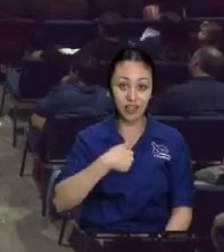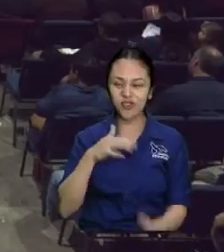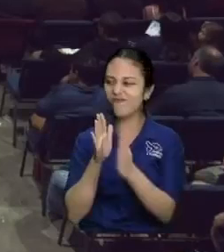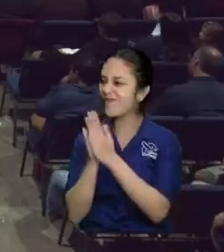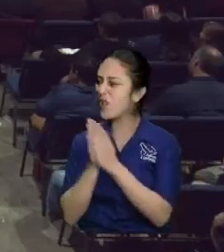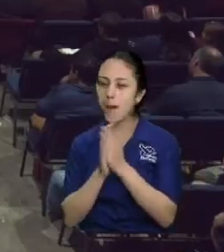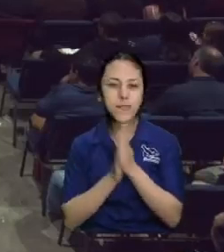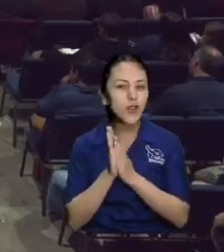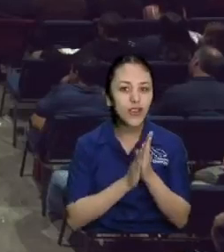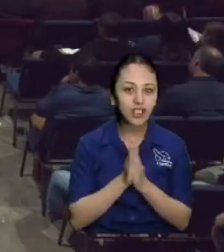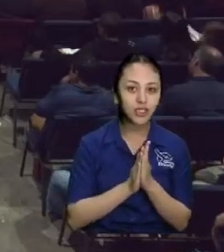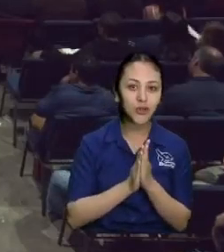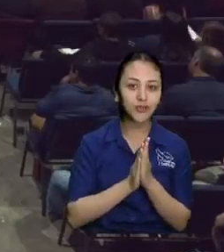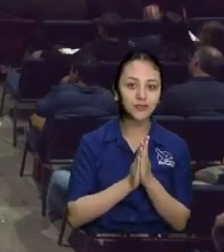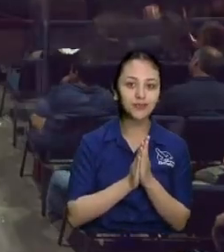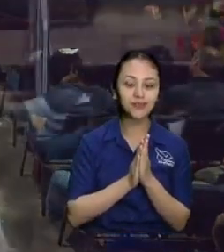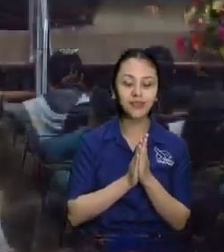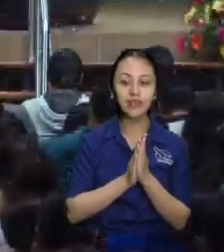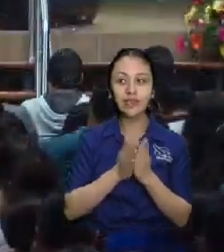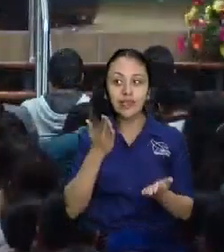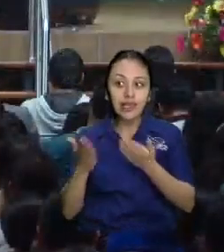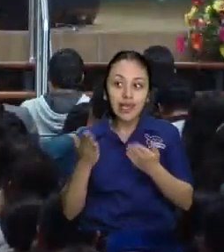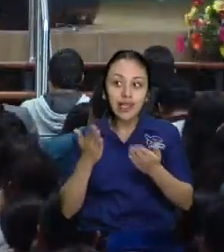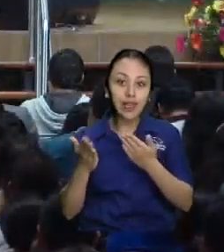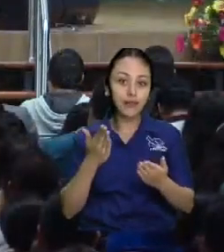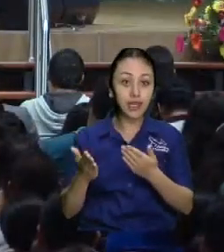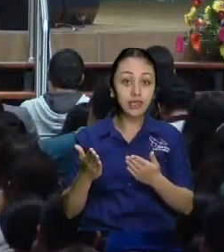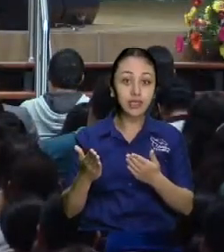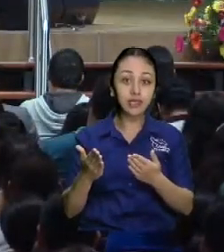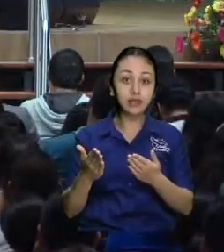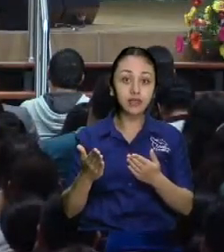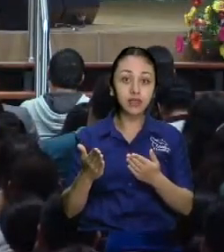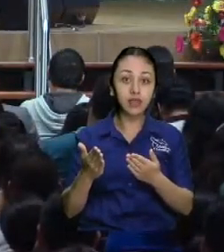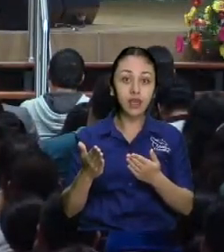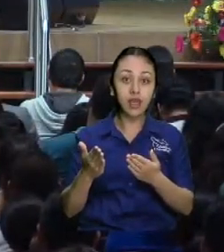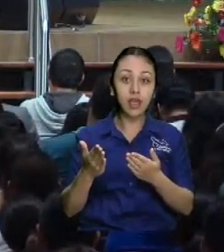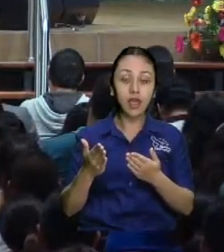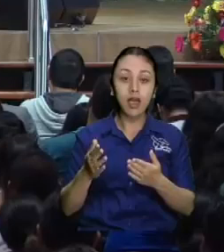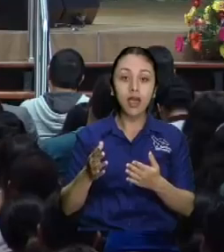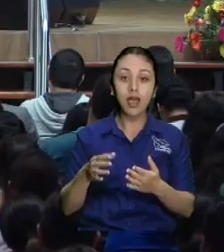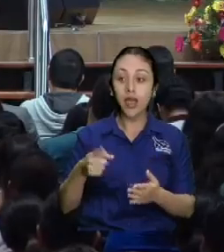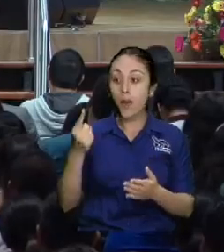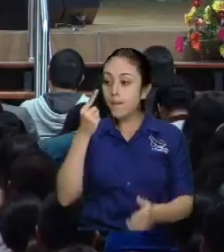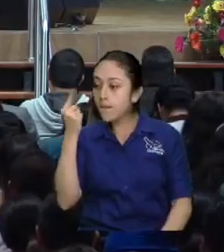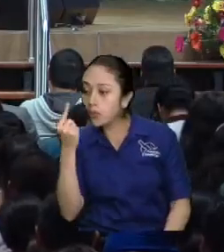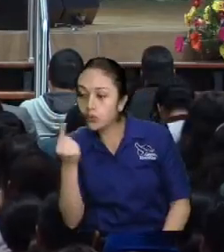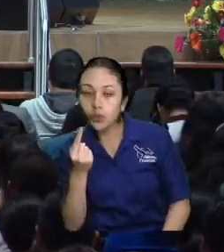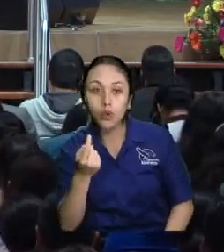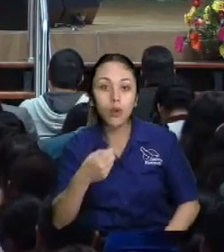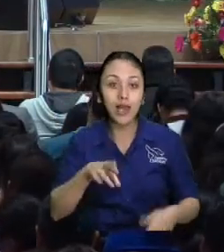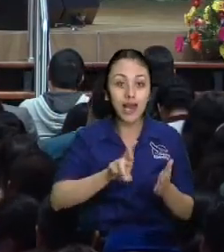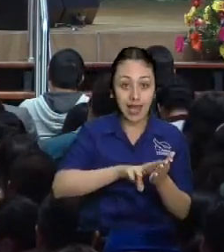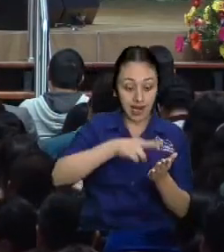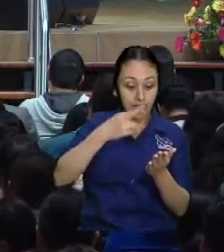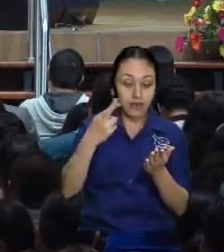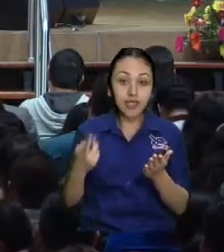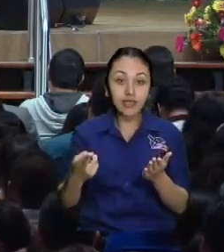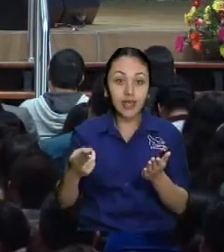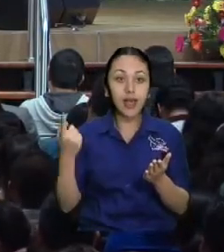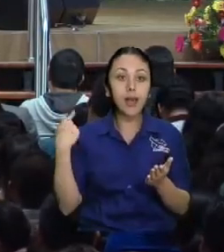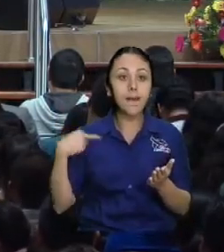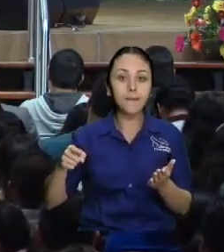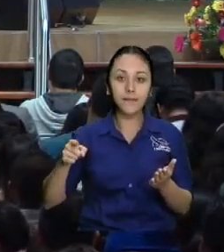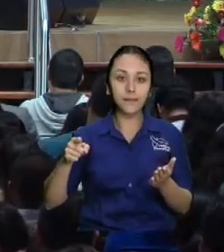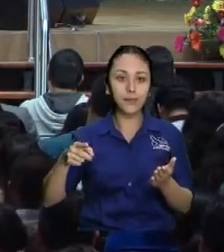Y a veces cuando ya no puedo, lo que hago es que me auxilio con la revista para seguir sacando y sacando y sacando.